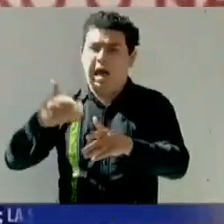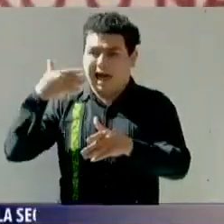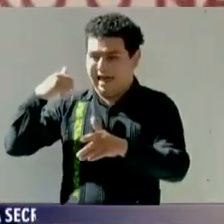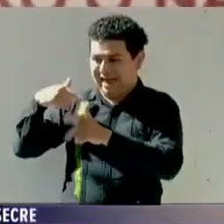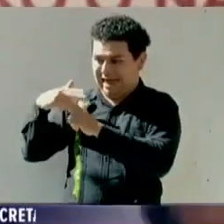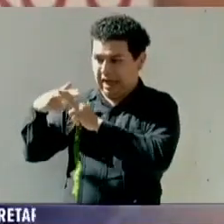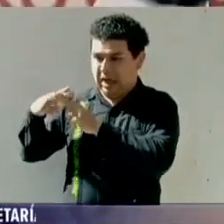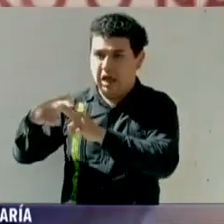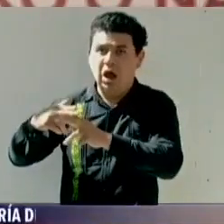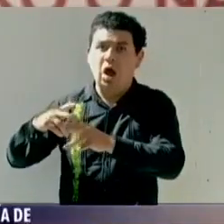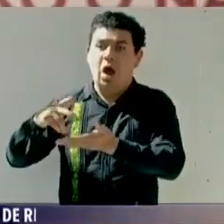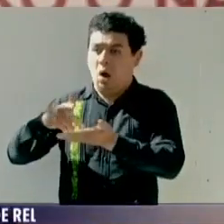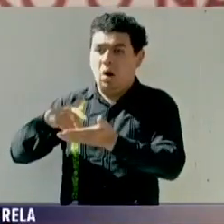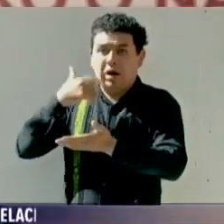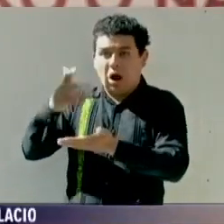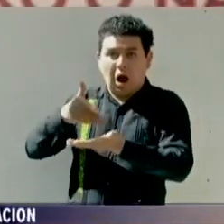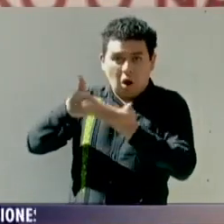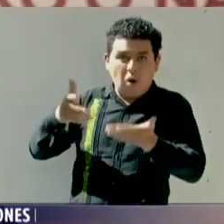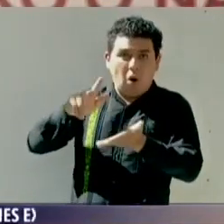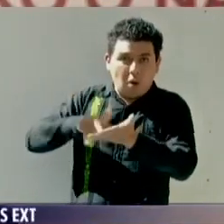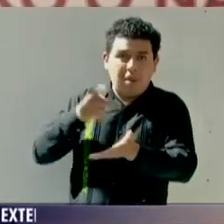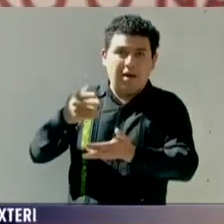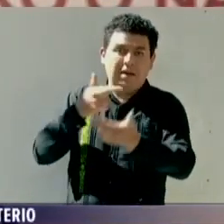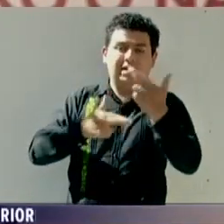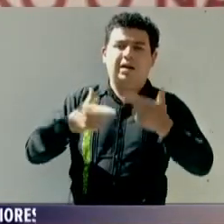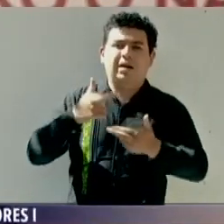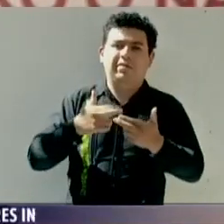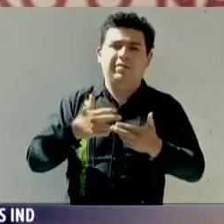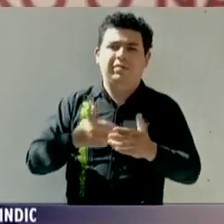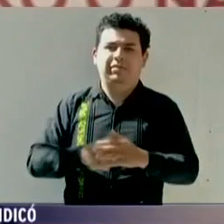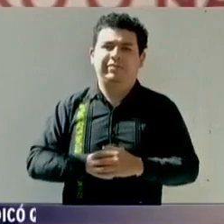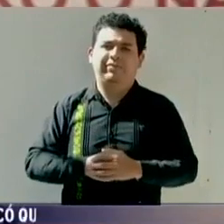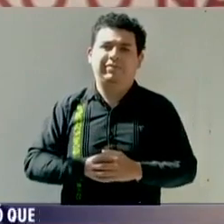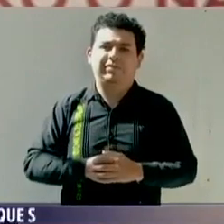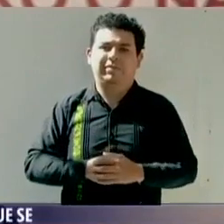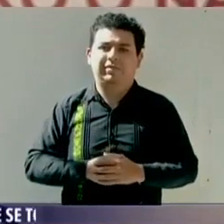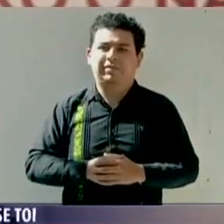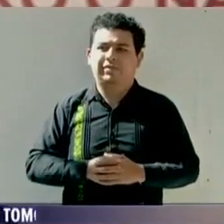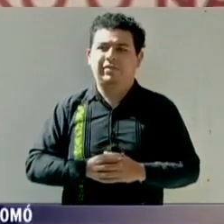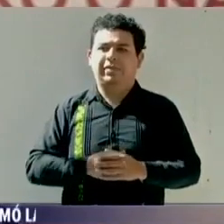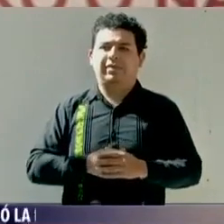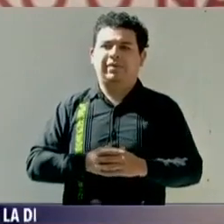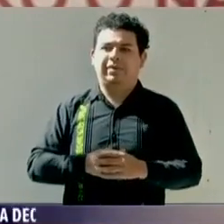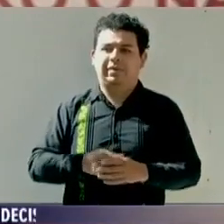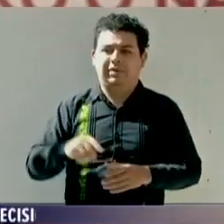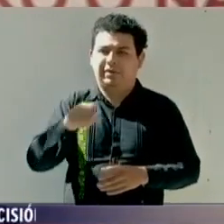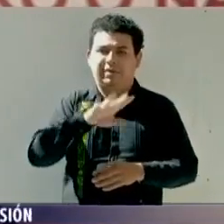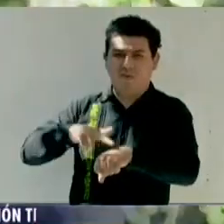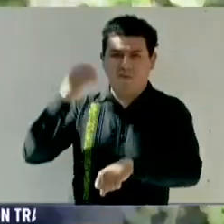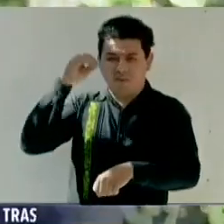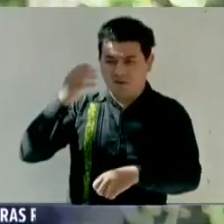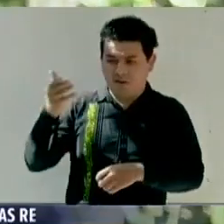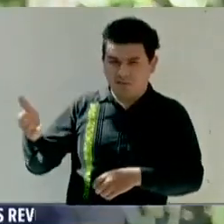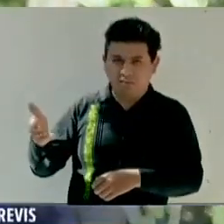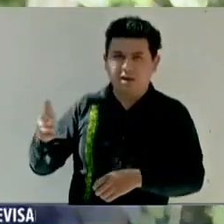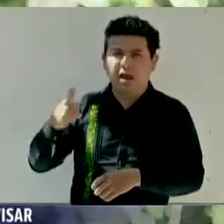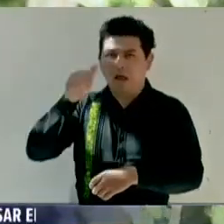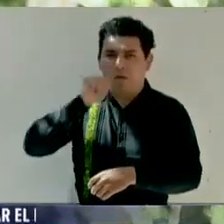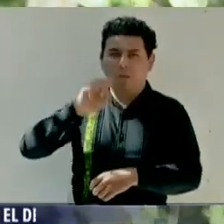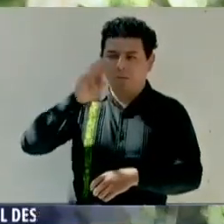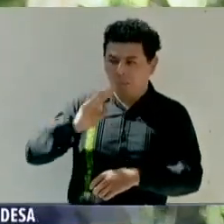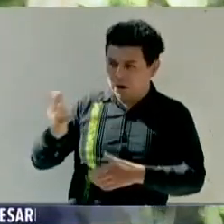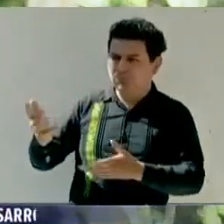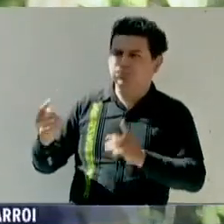Si quieren regresar a eso, se jalan los pelos diciendo, ¿y cómo es? El pueblo está